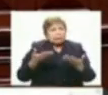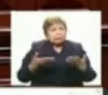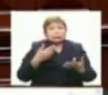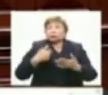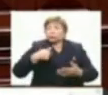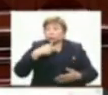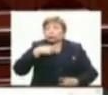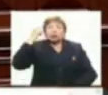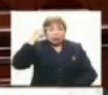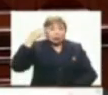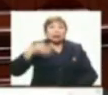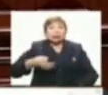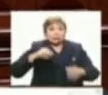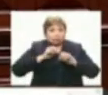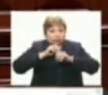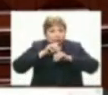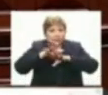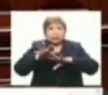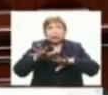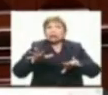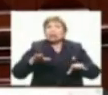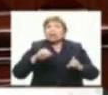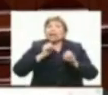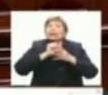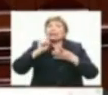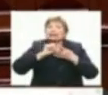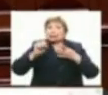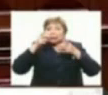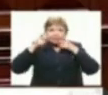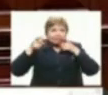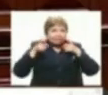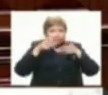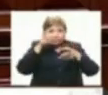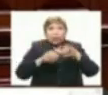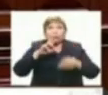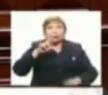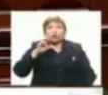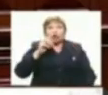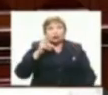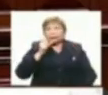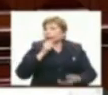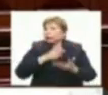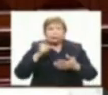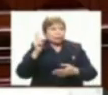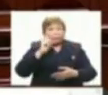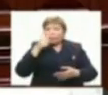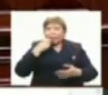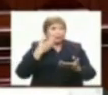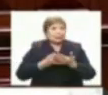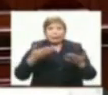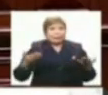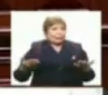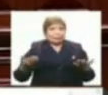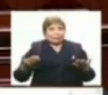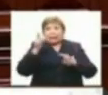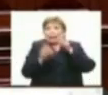creemos que debemos expandir el sistema de las rondas en el Perú, que no es otra cosa